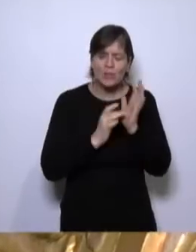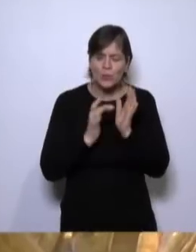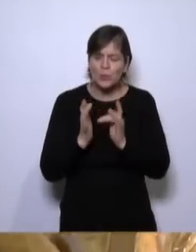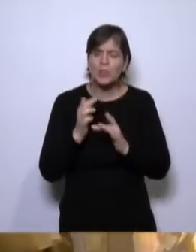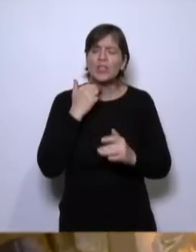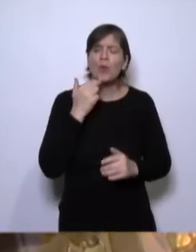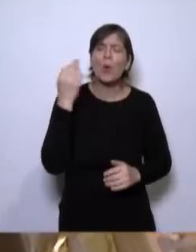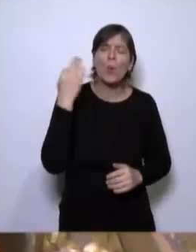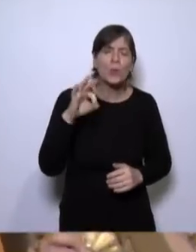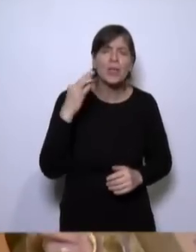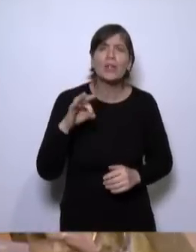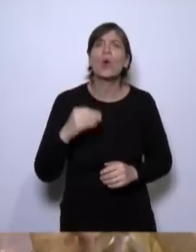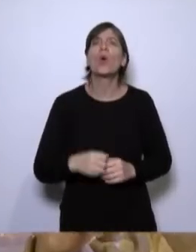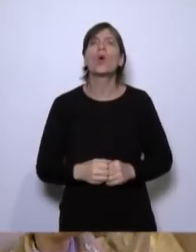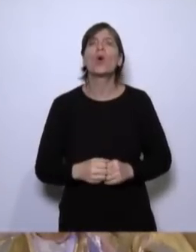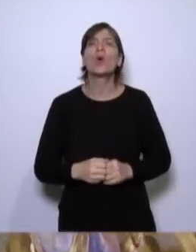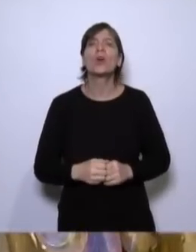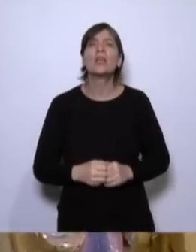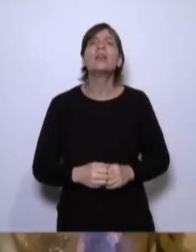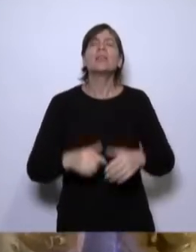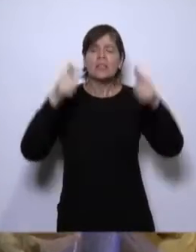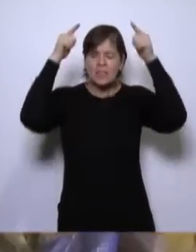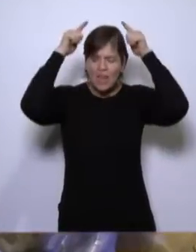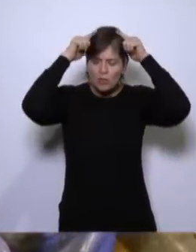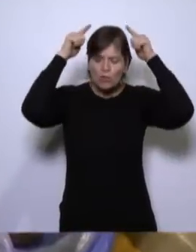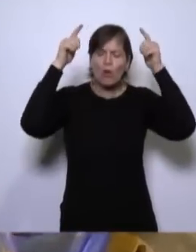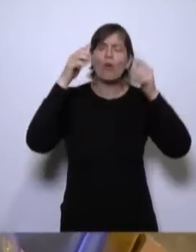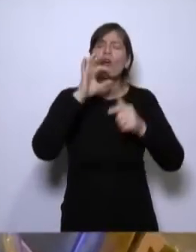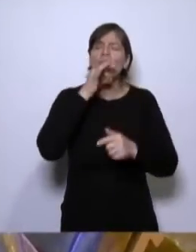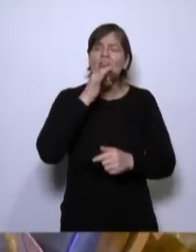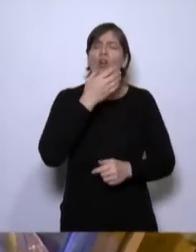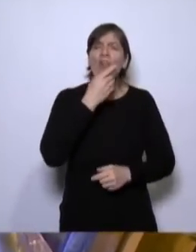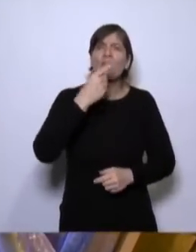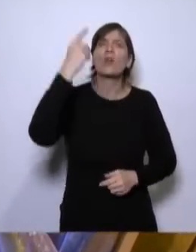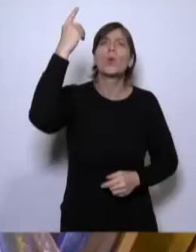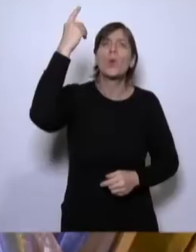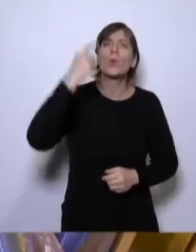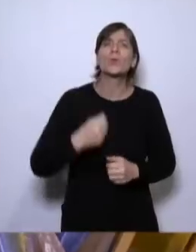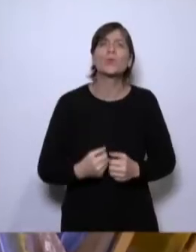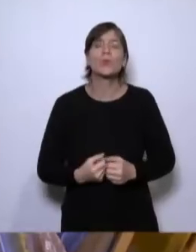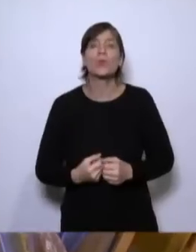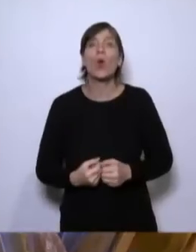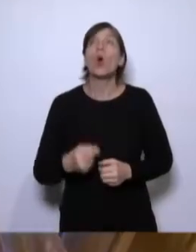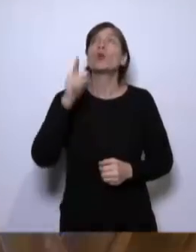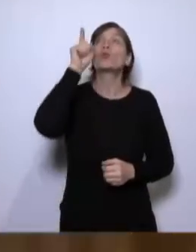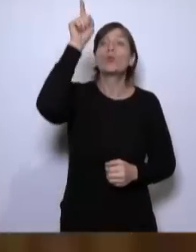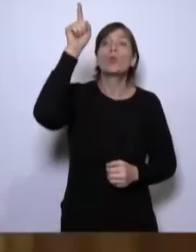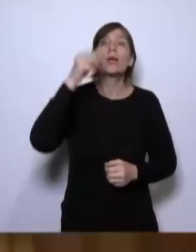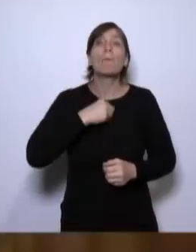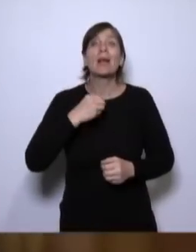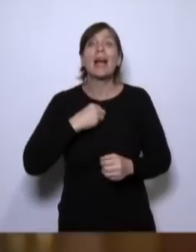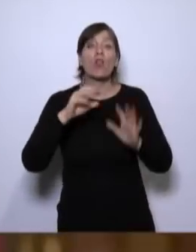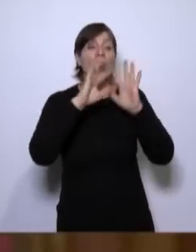Señor Jesús, Hijo único, Santo Cordero de Dios, tú